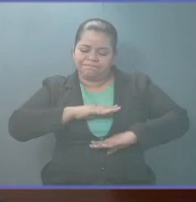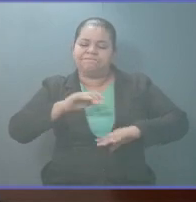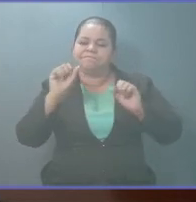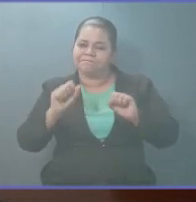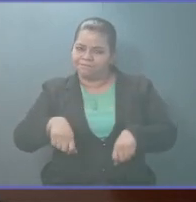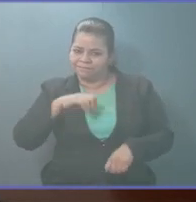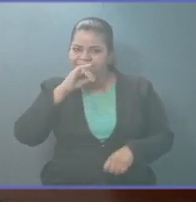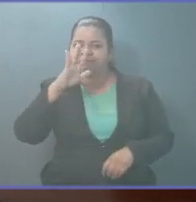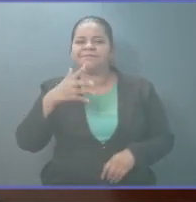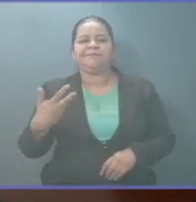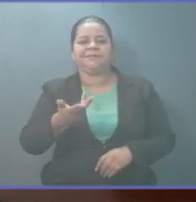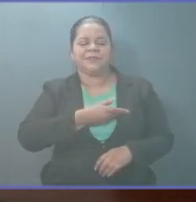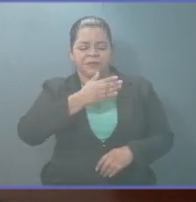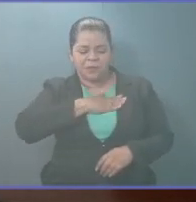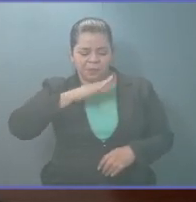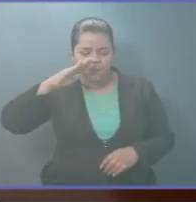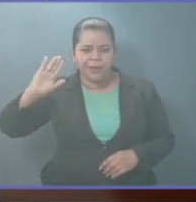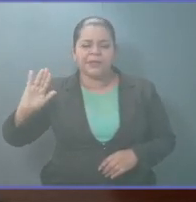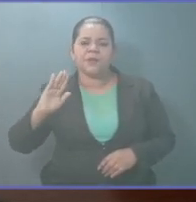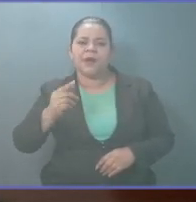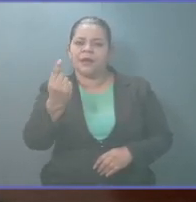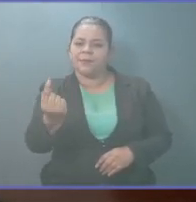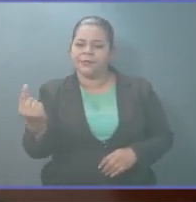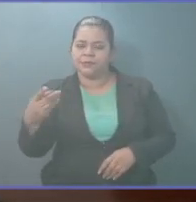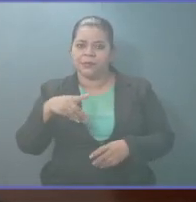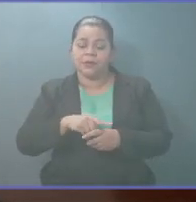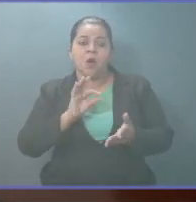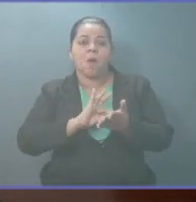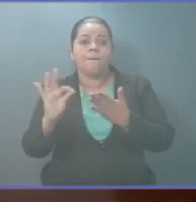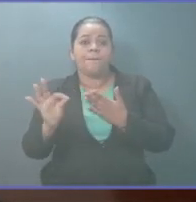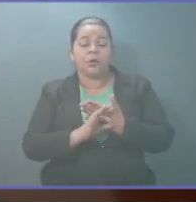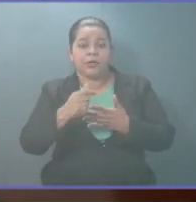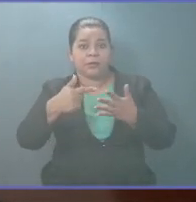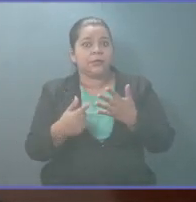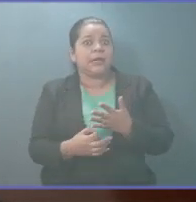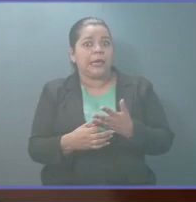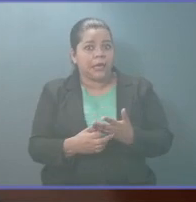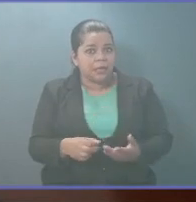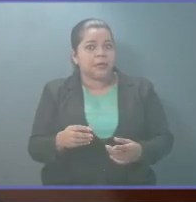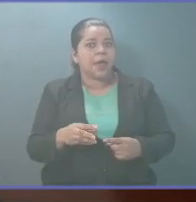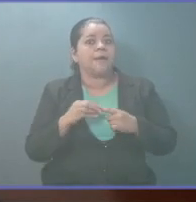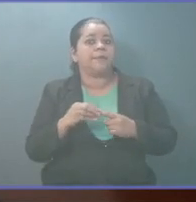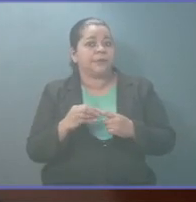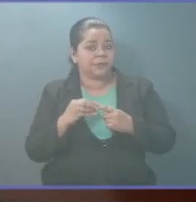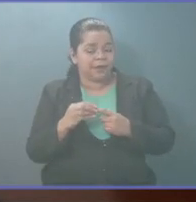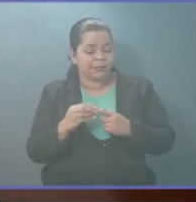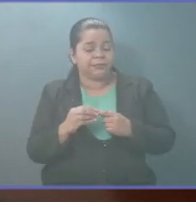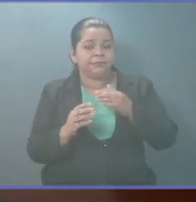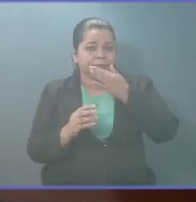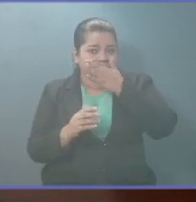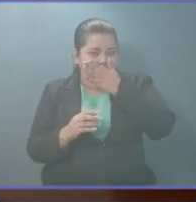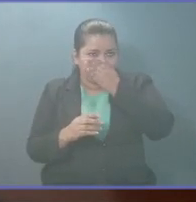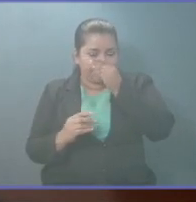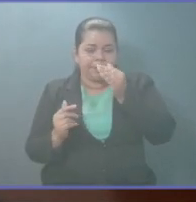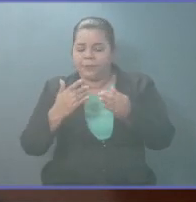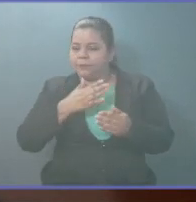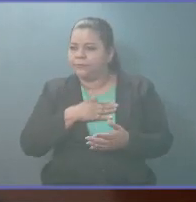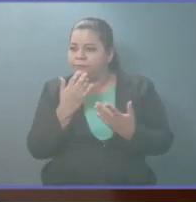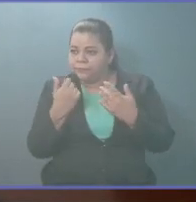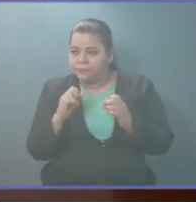agradece, que es propositivo. Intentamos persuadirnos unos a otros con respeto, con propuesta, con altura, y